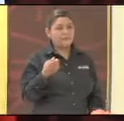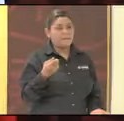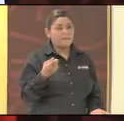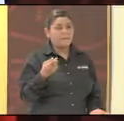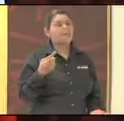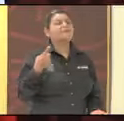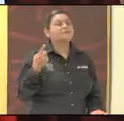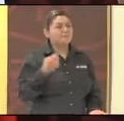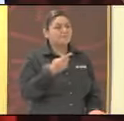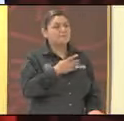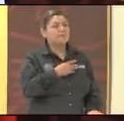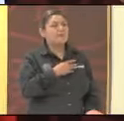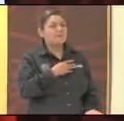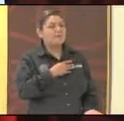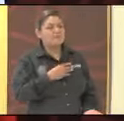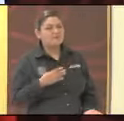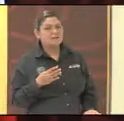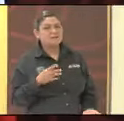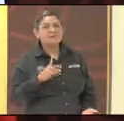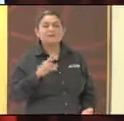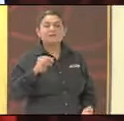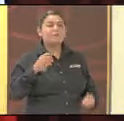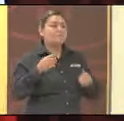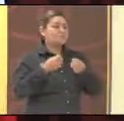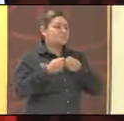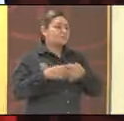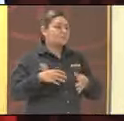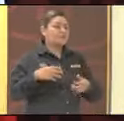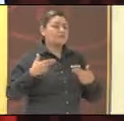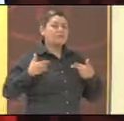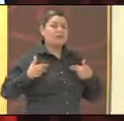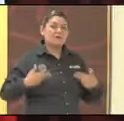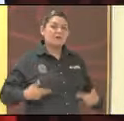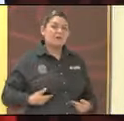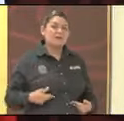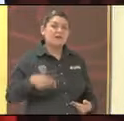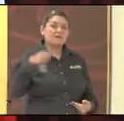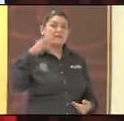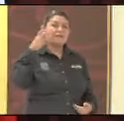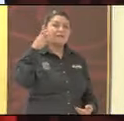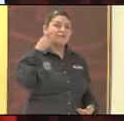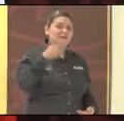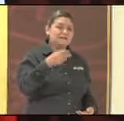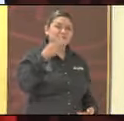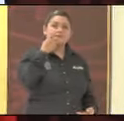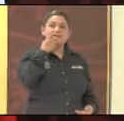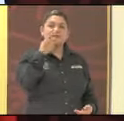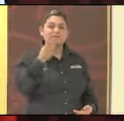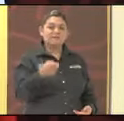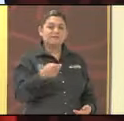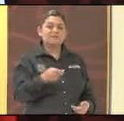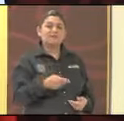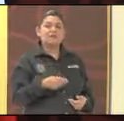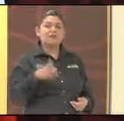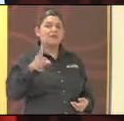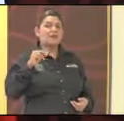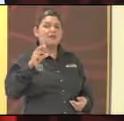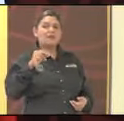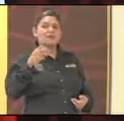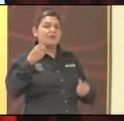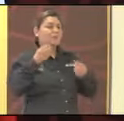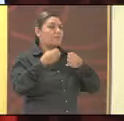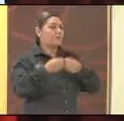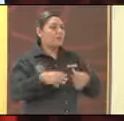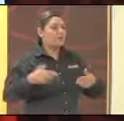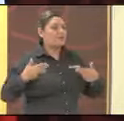y qué bueno que no hubo que lamentar ninguna pérdida humana, eso es lo que deberían de señalar, que no hubo pérdidas